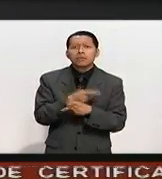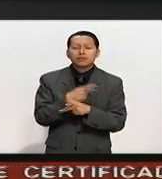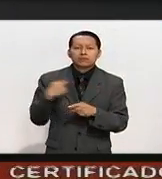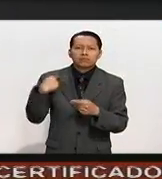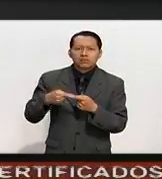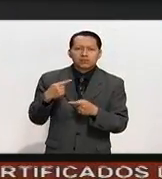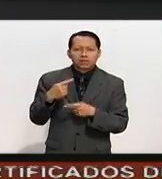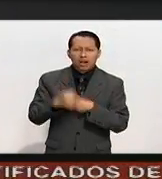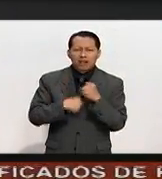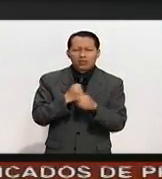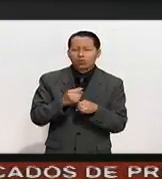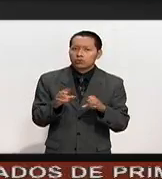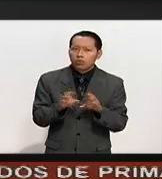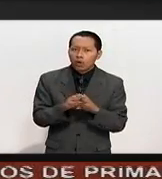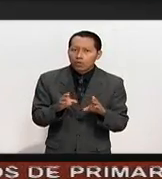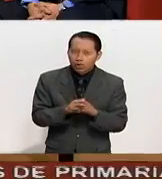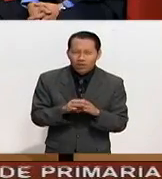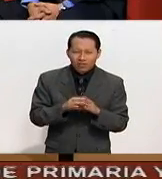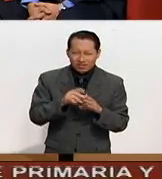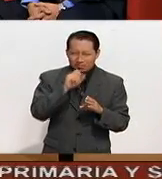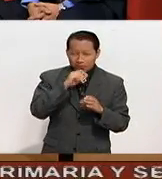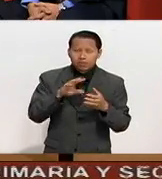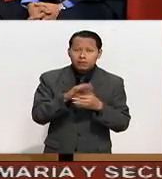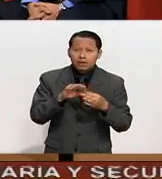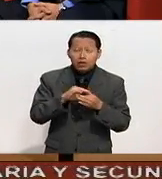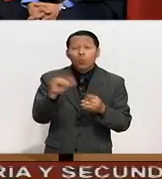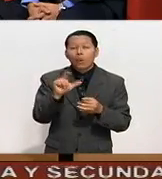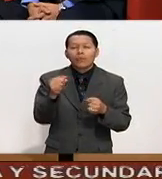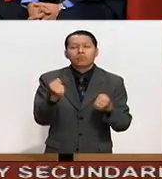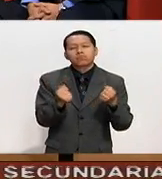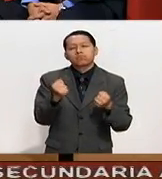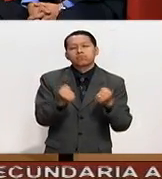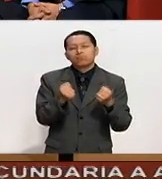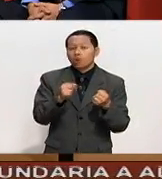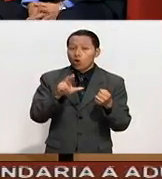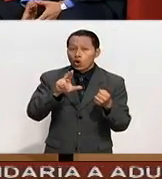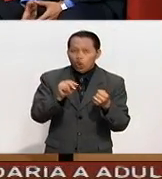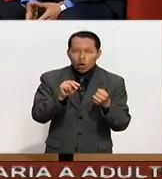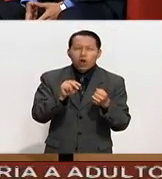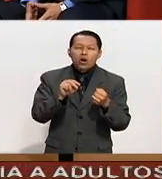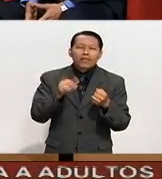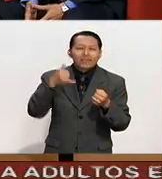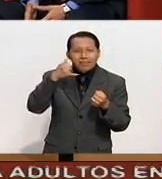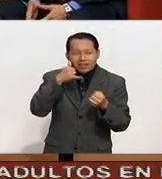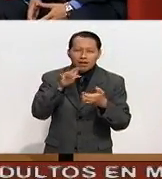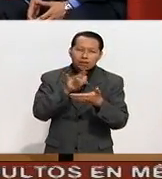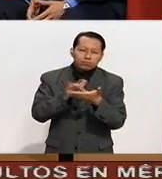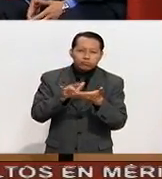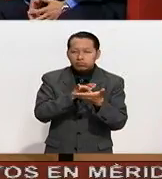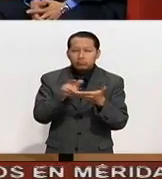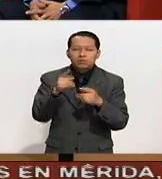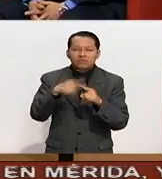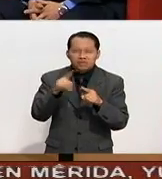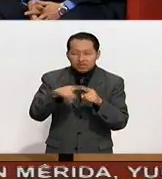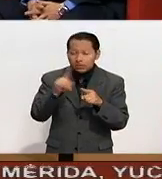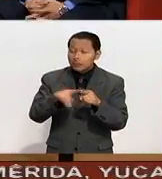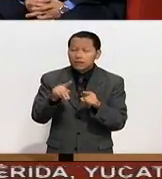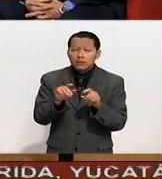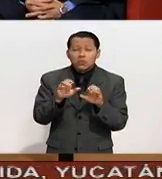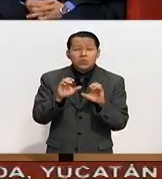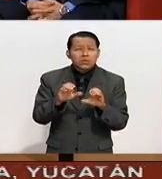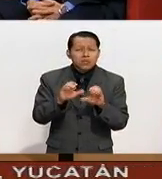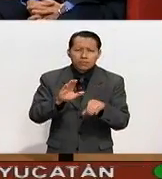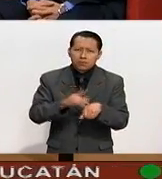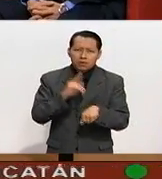años de no conducir y textear porque es muy peligroso y ciertamente los accidentes son de gravedad. Sí. Pero no